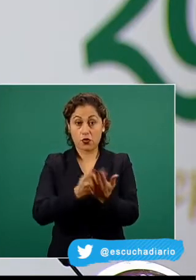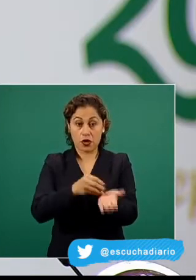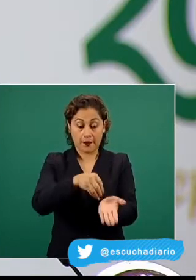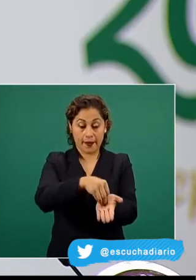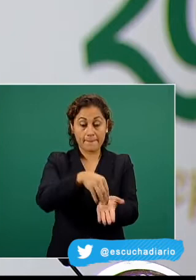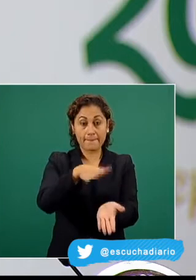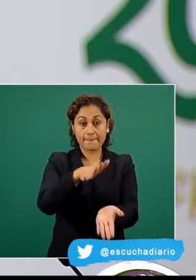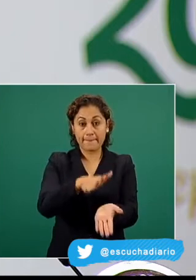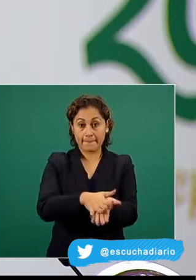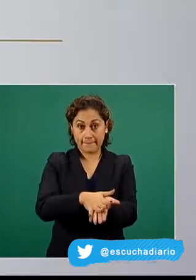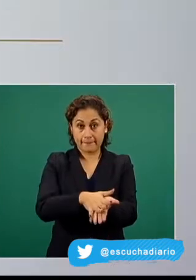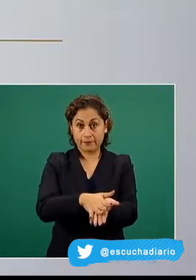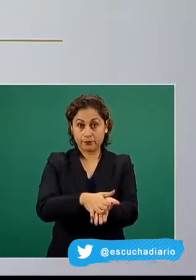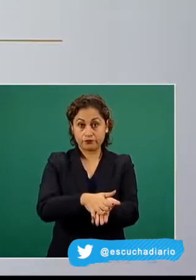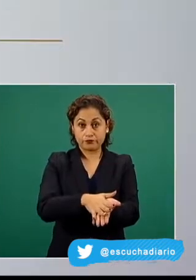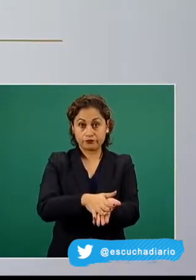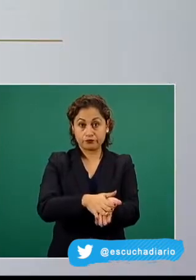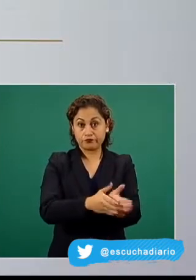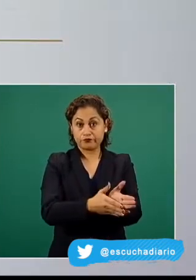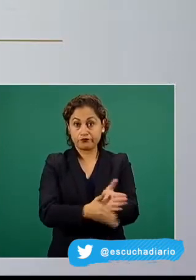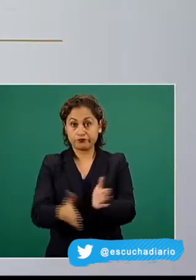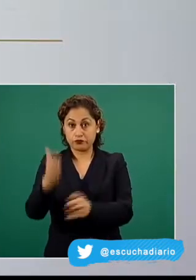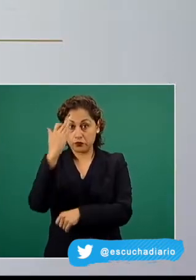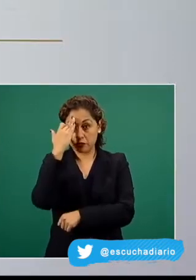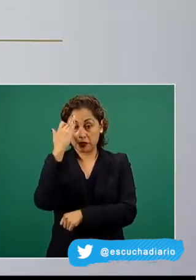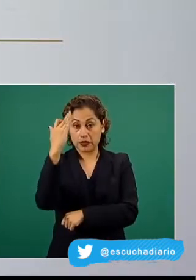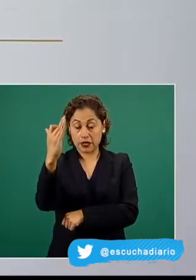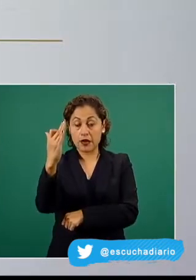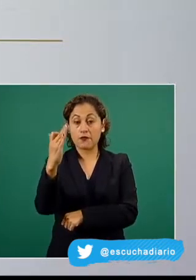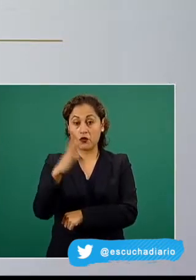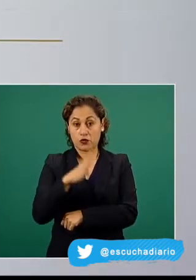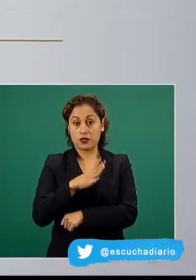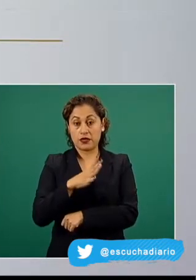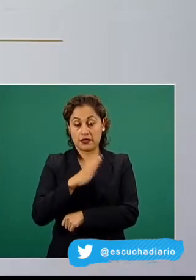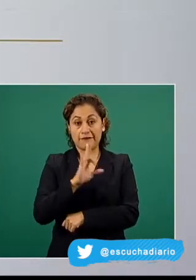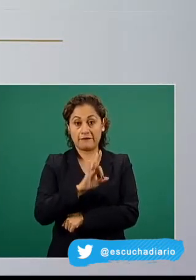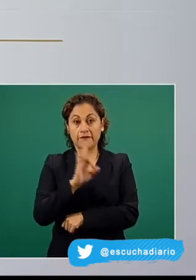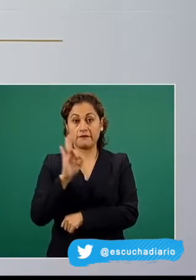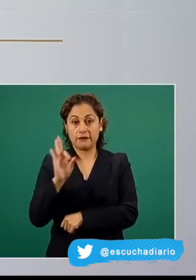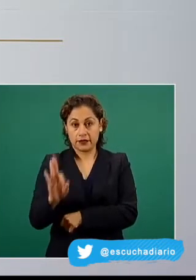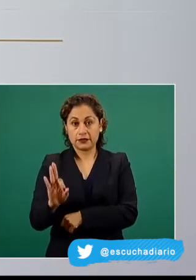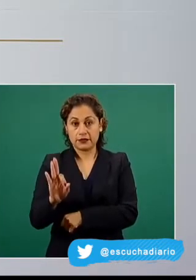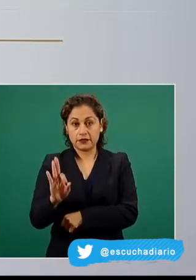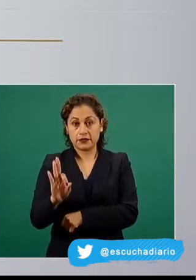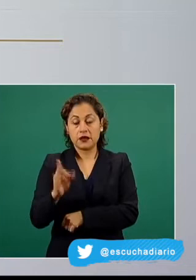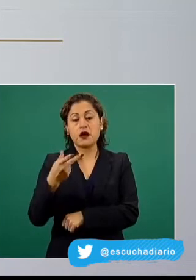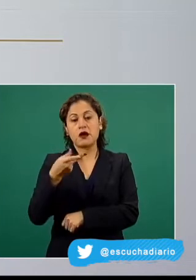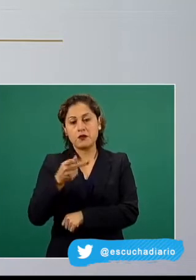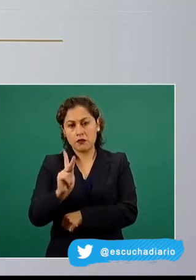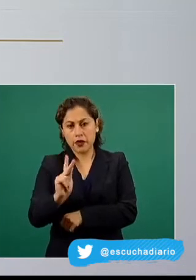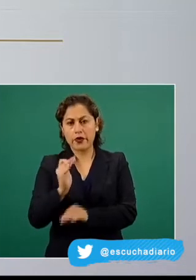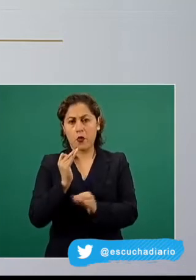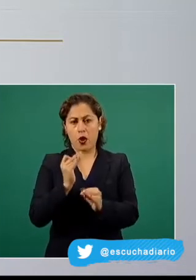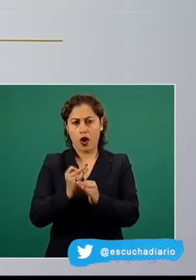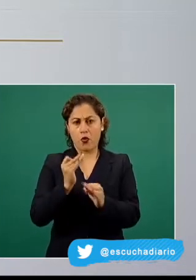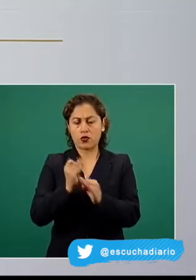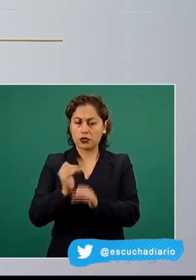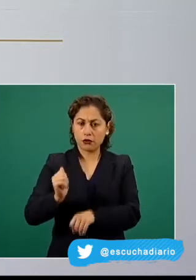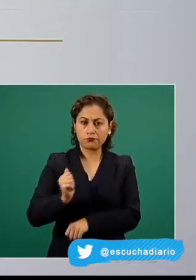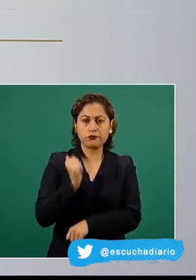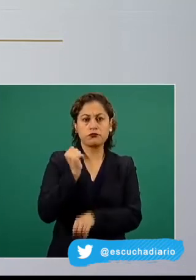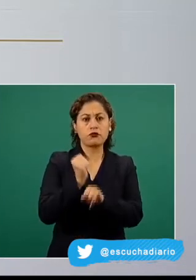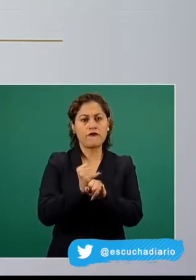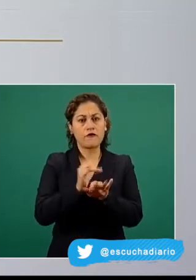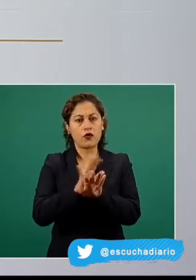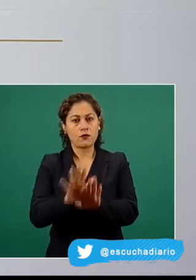De la vacunación, el presidente actualiza que se está conformando un padrón de médicos que atienden la pandemia en hospitales privados y hace el compromiso